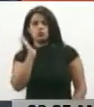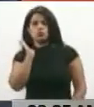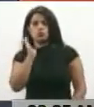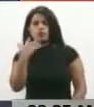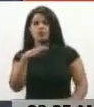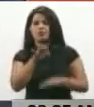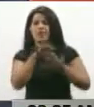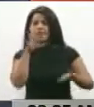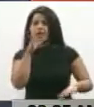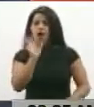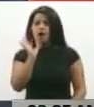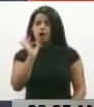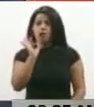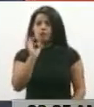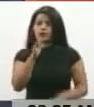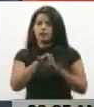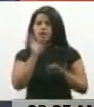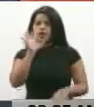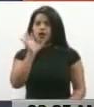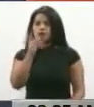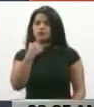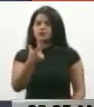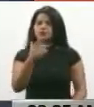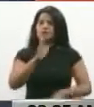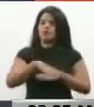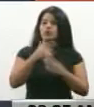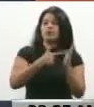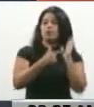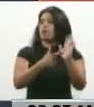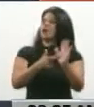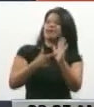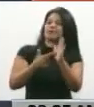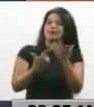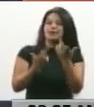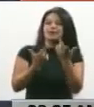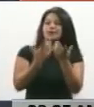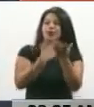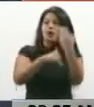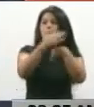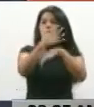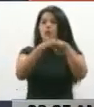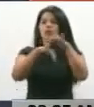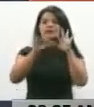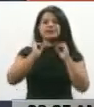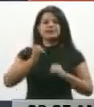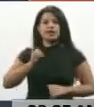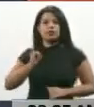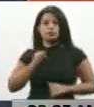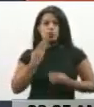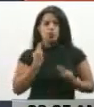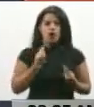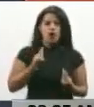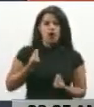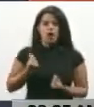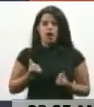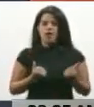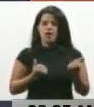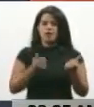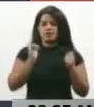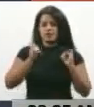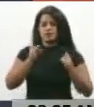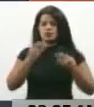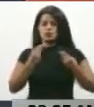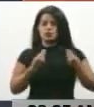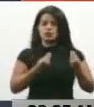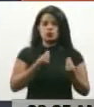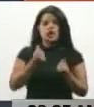delicado en el sentido que están las imágenes y la coreografía muy bien tratada en la sensualidad sin llegar a